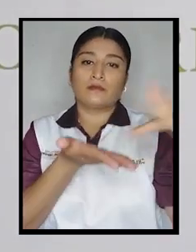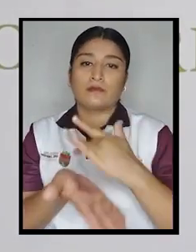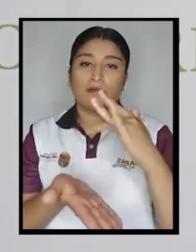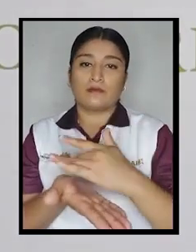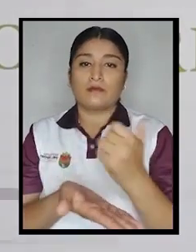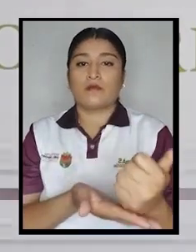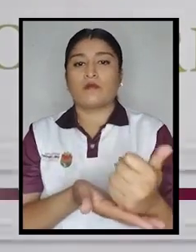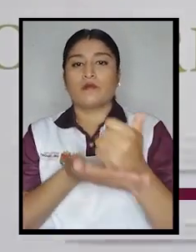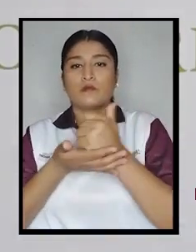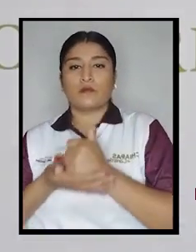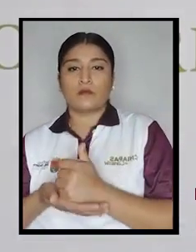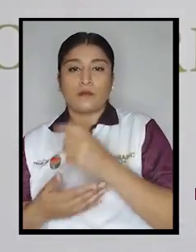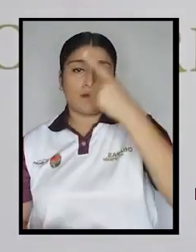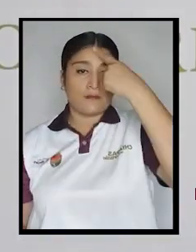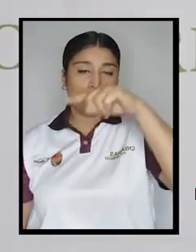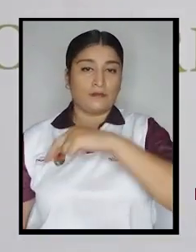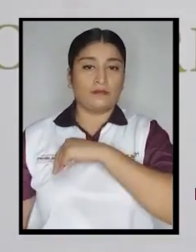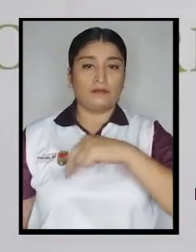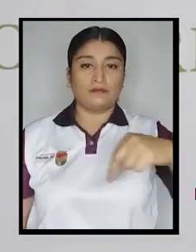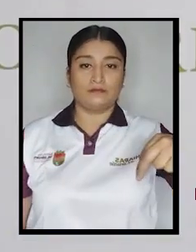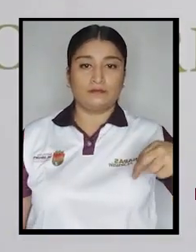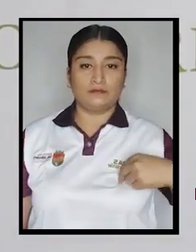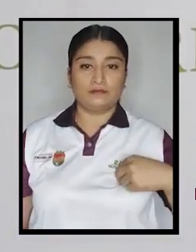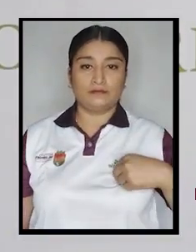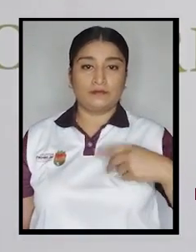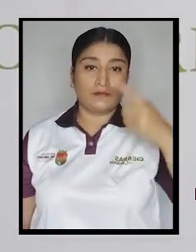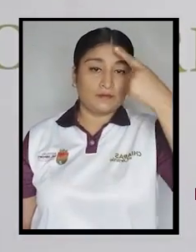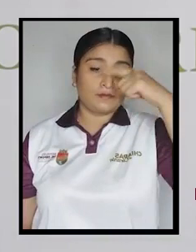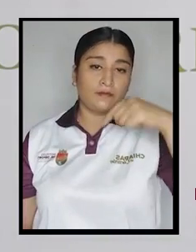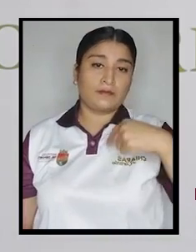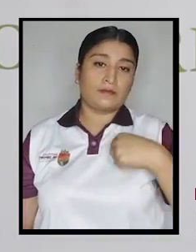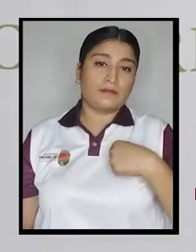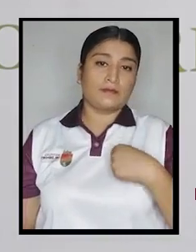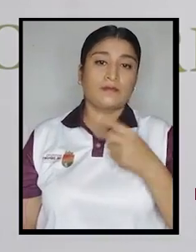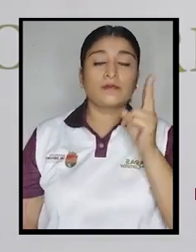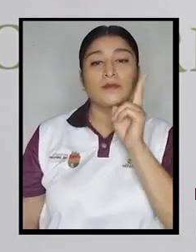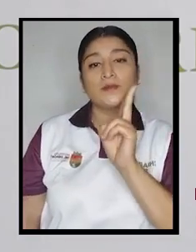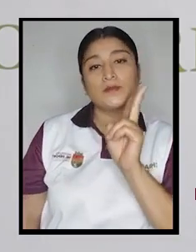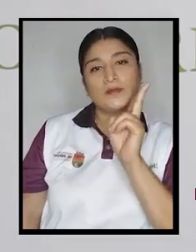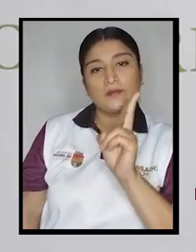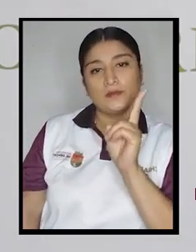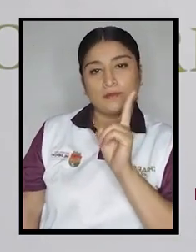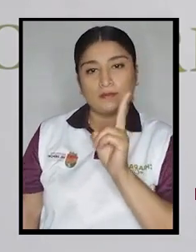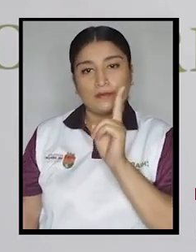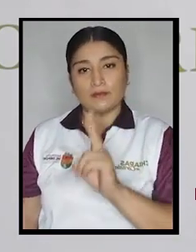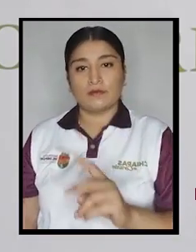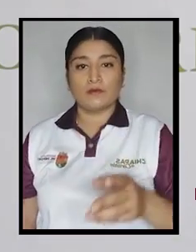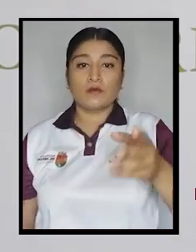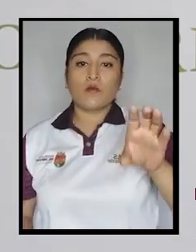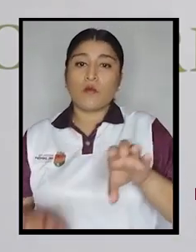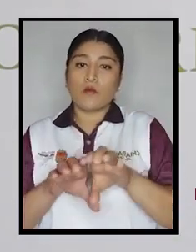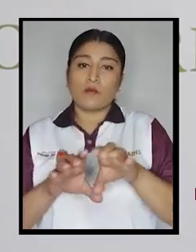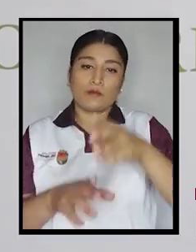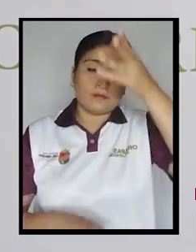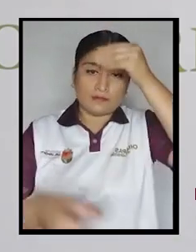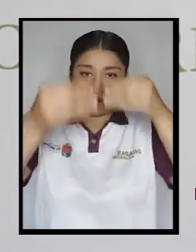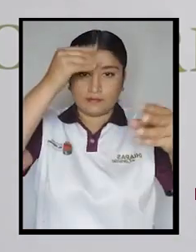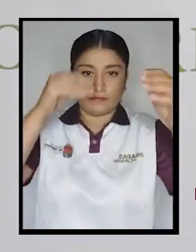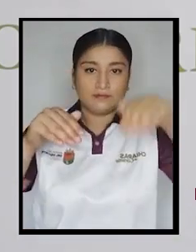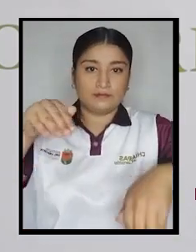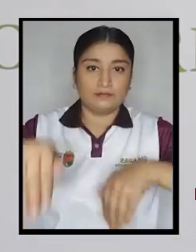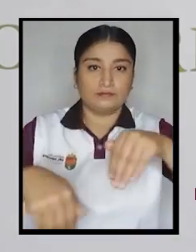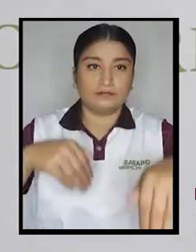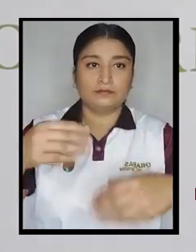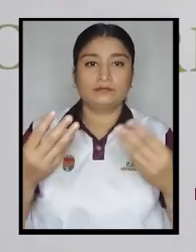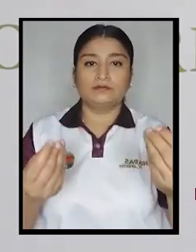emocionante y a la vez es una gran ayuda para nosotros y es una gran oportunidad para mí para poner a prueba mi